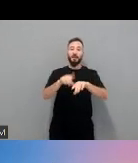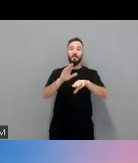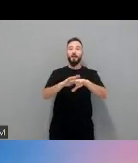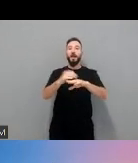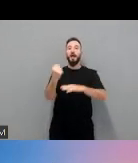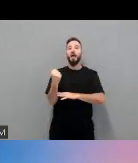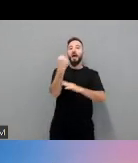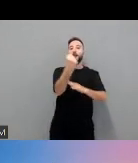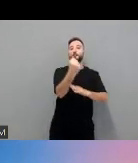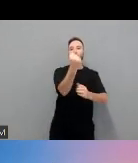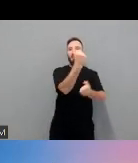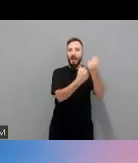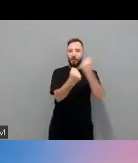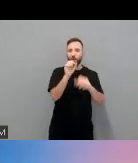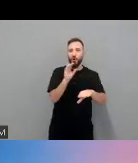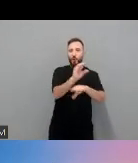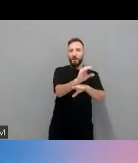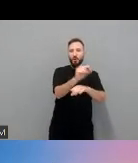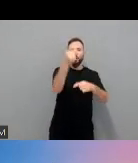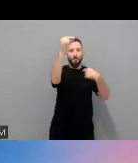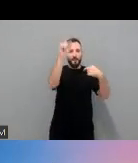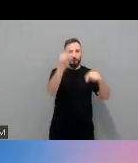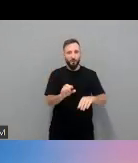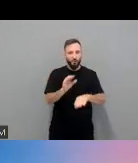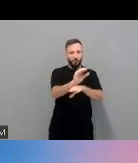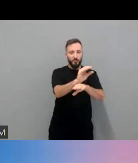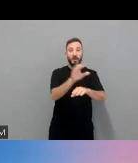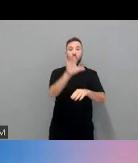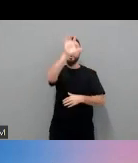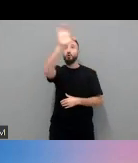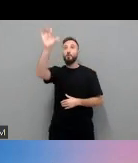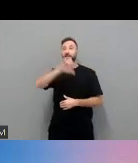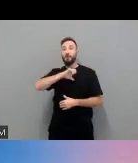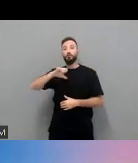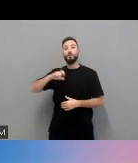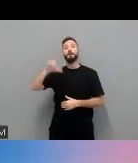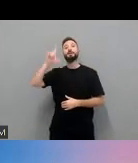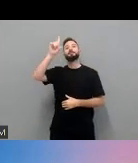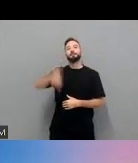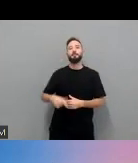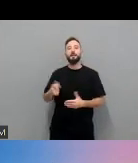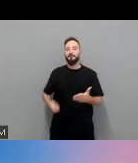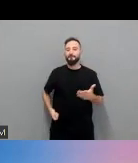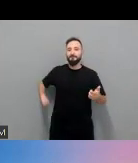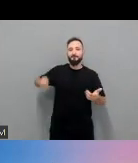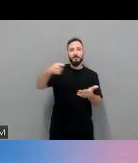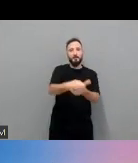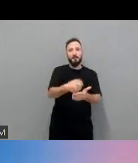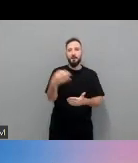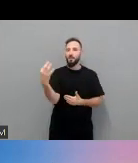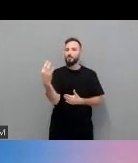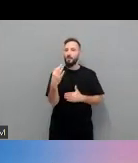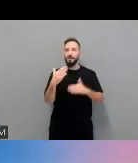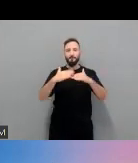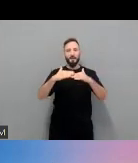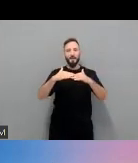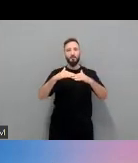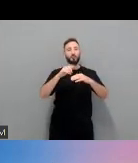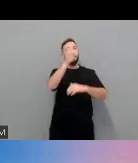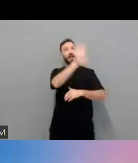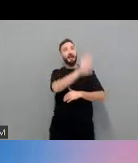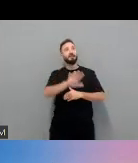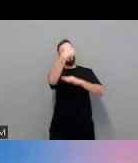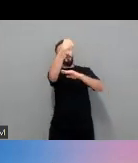apoyos económicos, dotación presupuestaria. Las comunidades autónomas también tienen que aportar unos mínimos que marca el Estado como